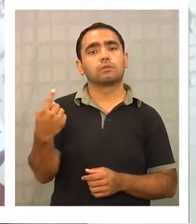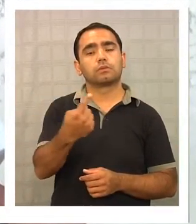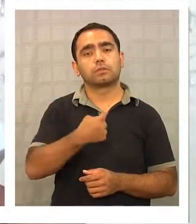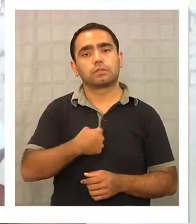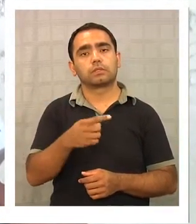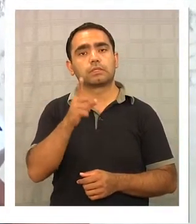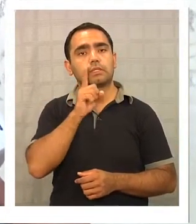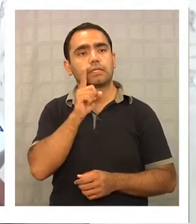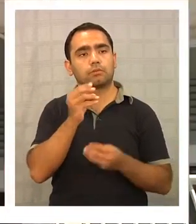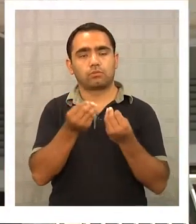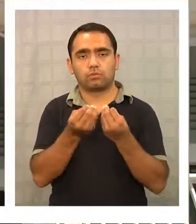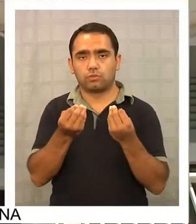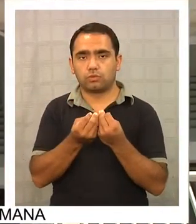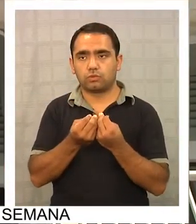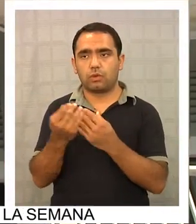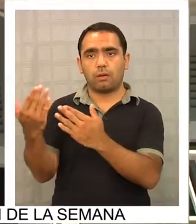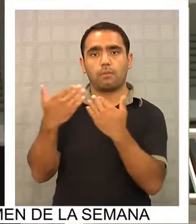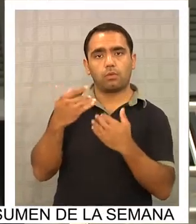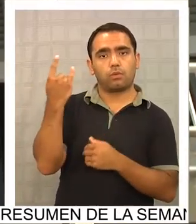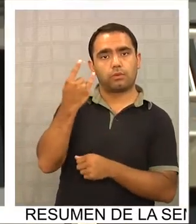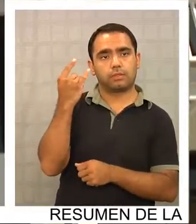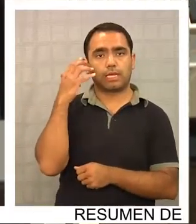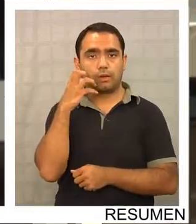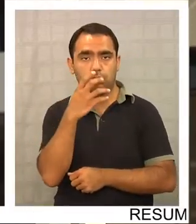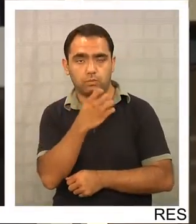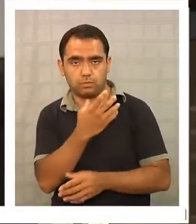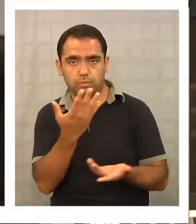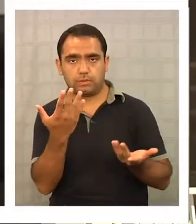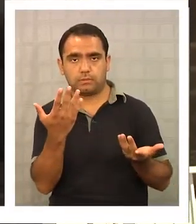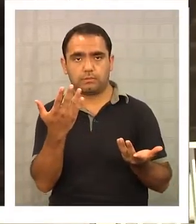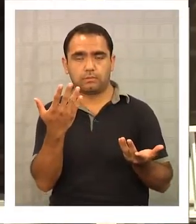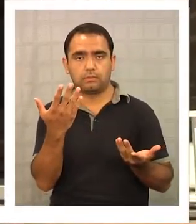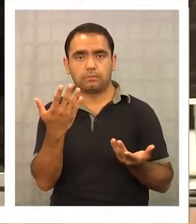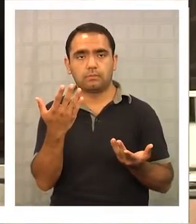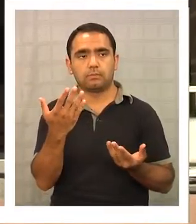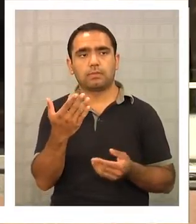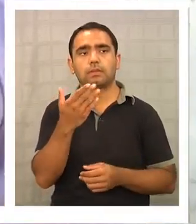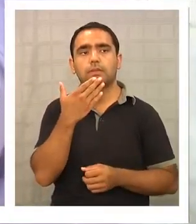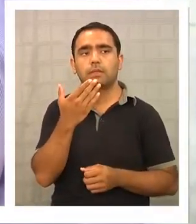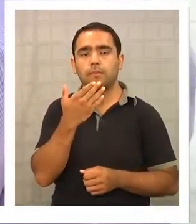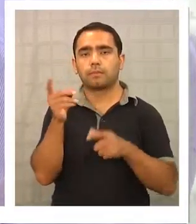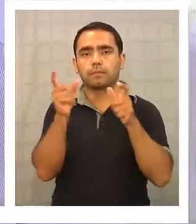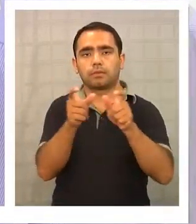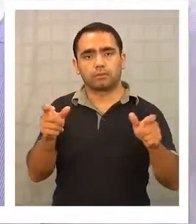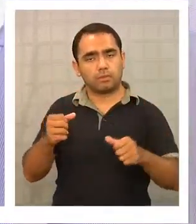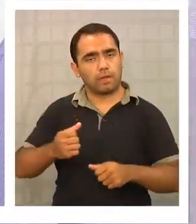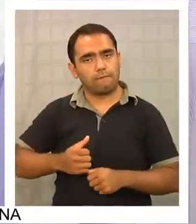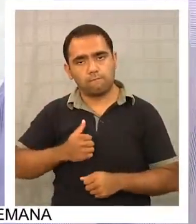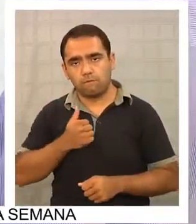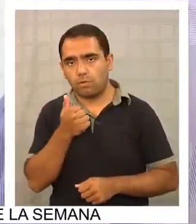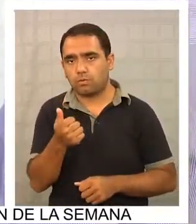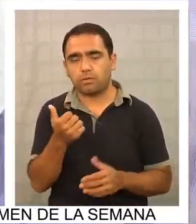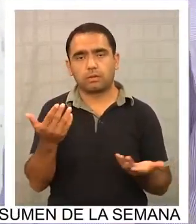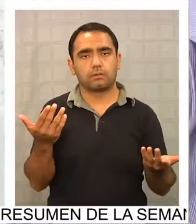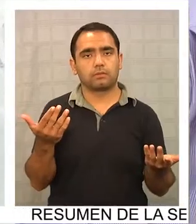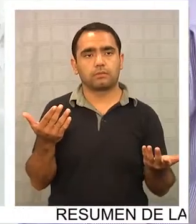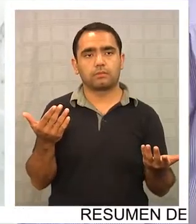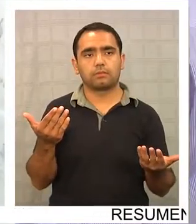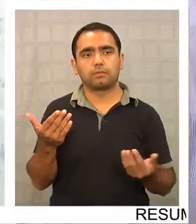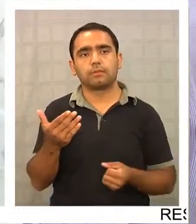gran obra en el norte de Chile, Nelson es considerado uno de los embajadores del graffiti chileno, fuera de su frontera.